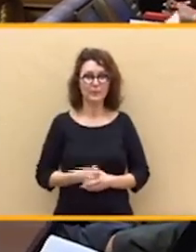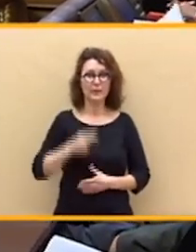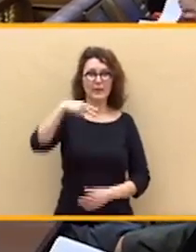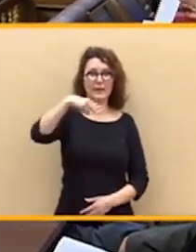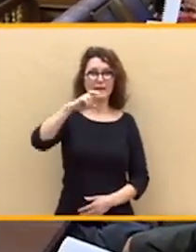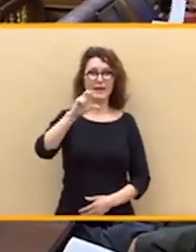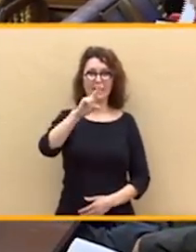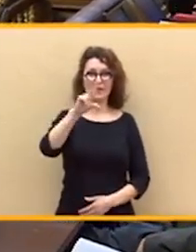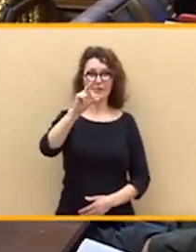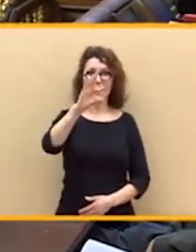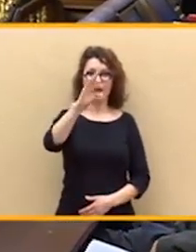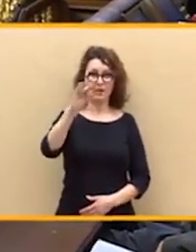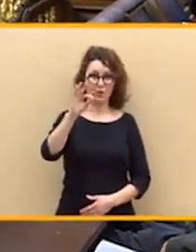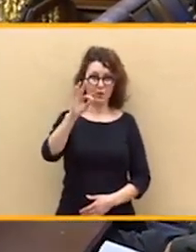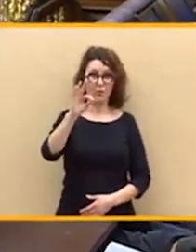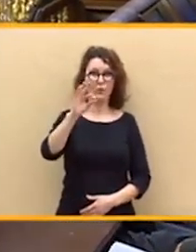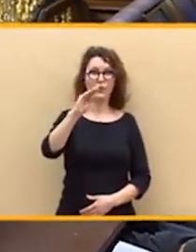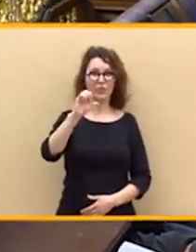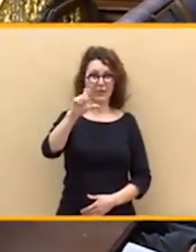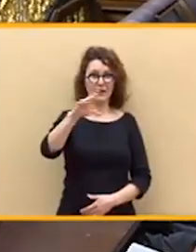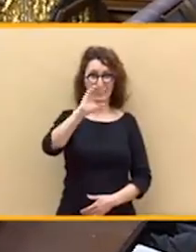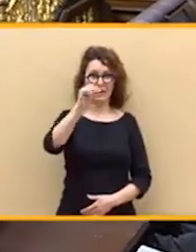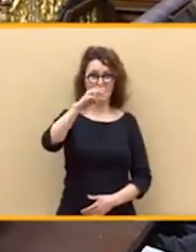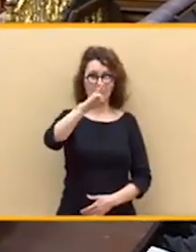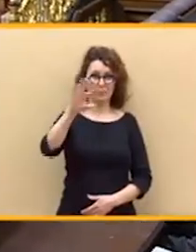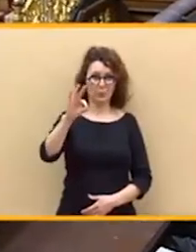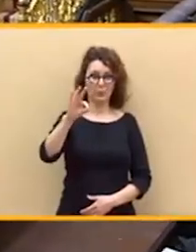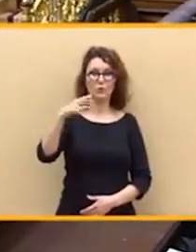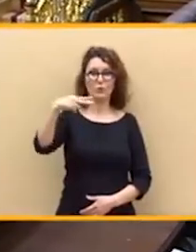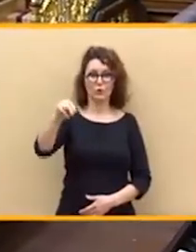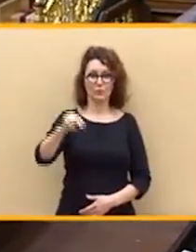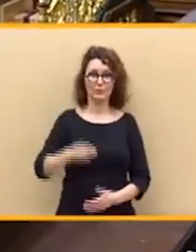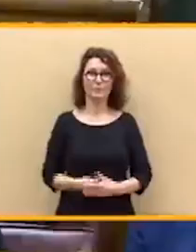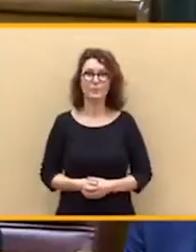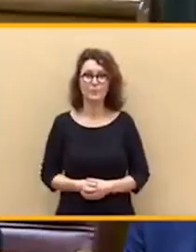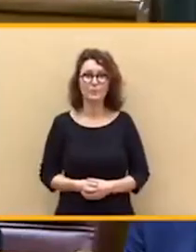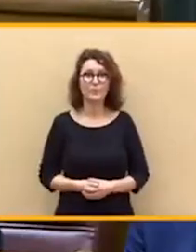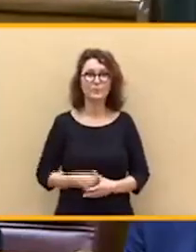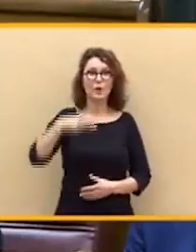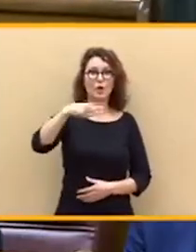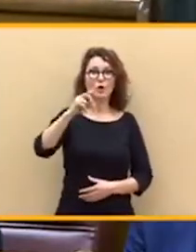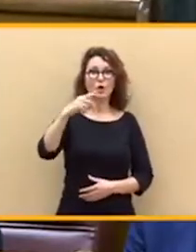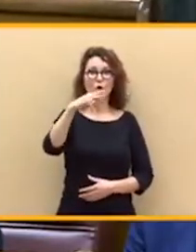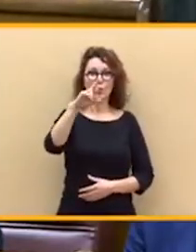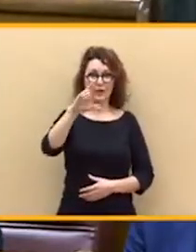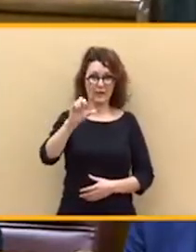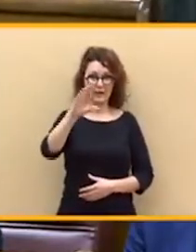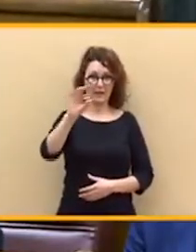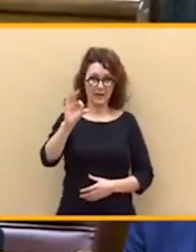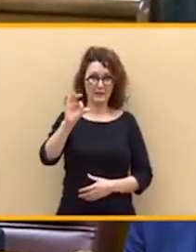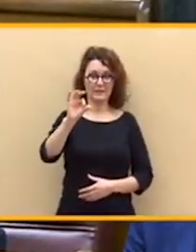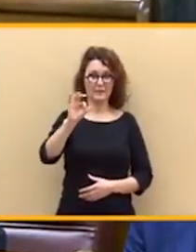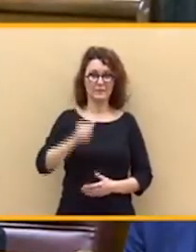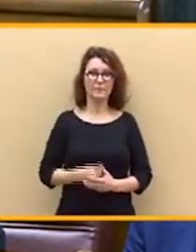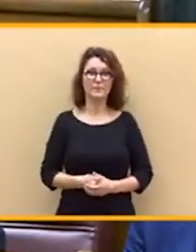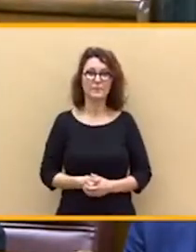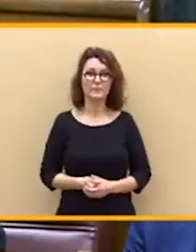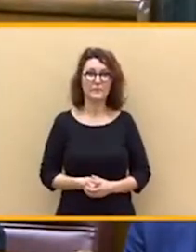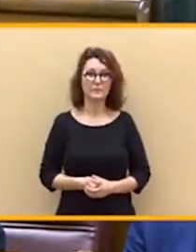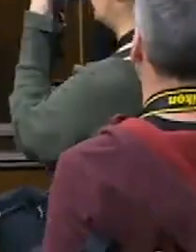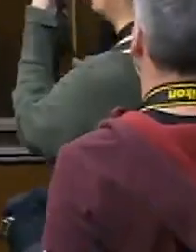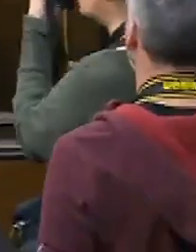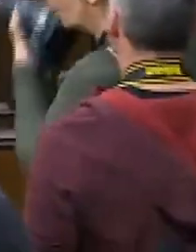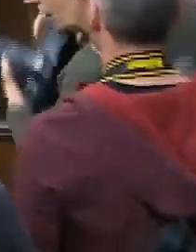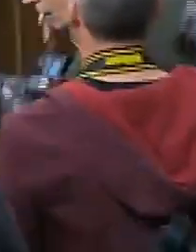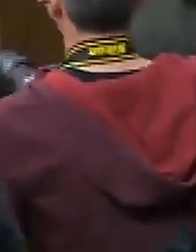español, donde el nuevo presidente obtuvo 167 votos a favor, 165 en contra y 18 abstenciones. De